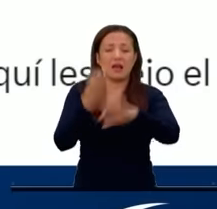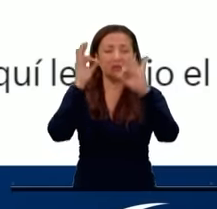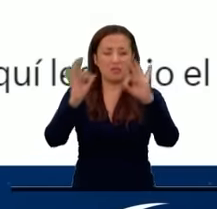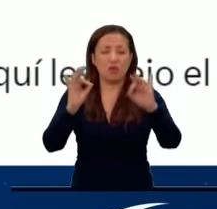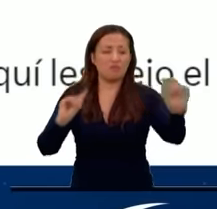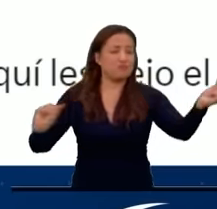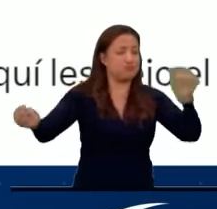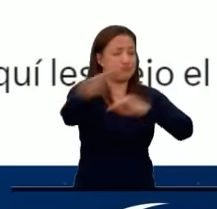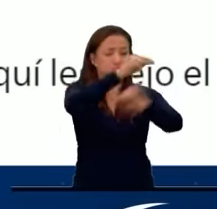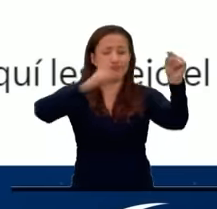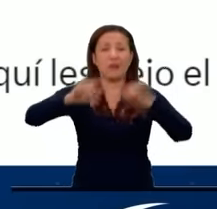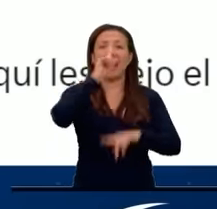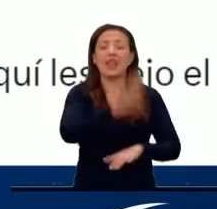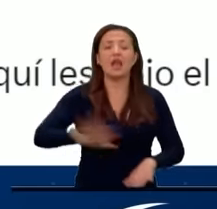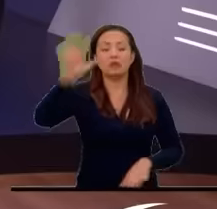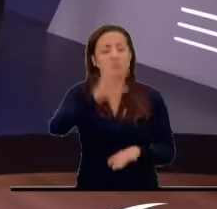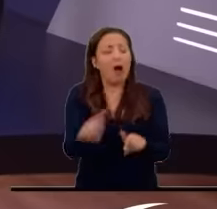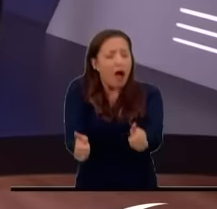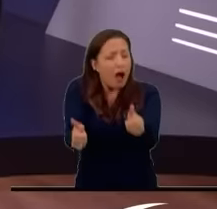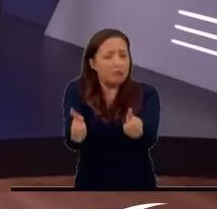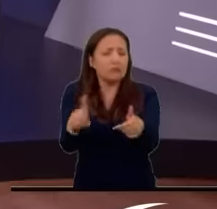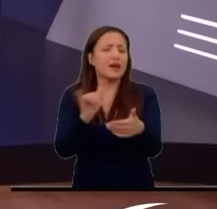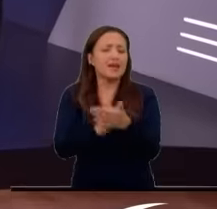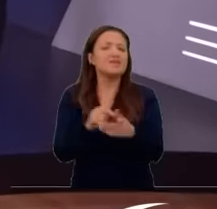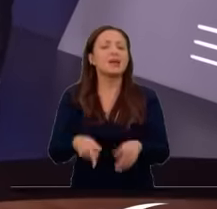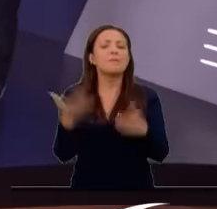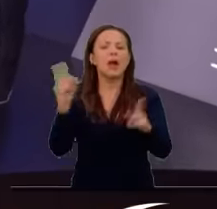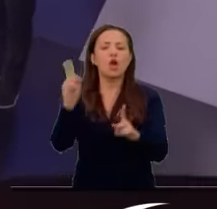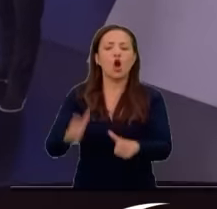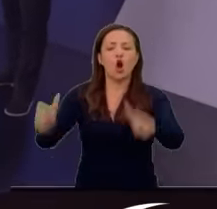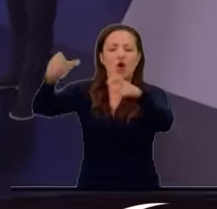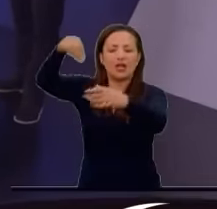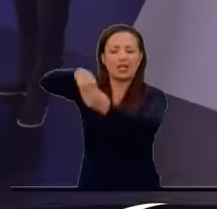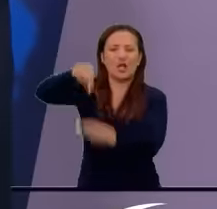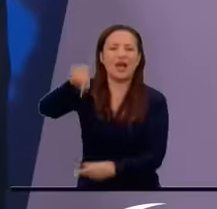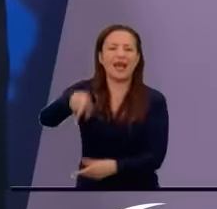nacional y que está bien que eso suceda, que será en el legislativo en donde estará estas discusiones.